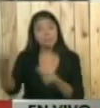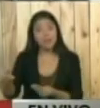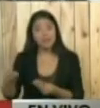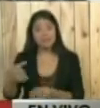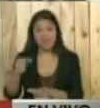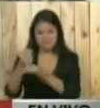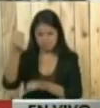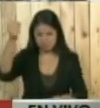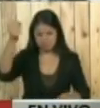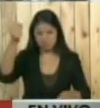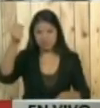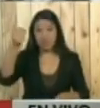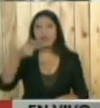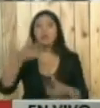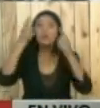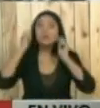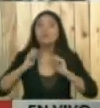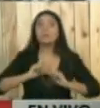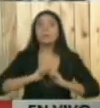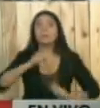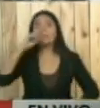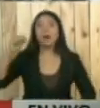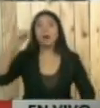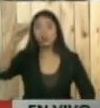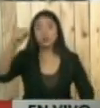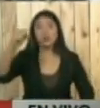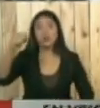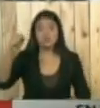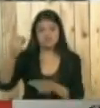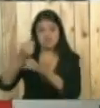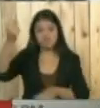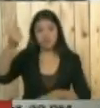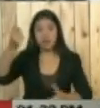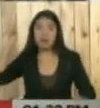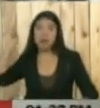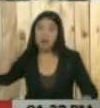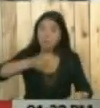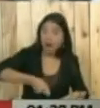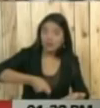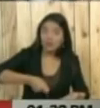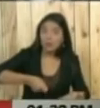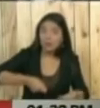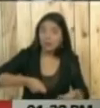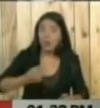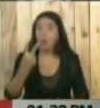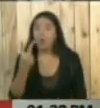Maduro, para que entre ese canalete y el mazo,